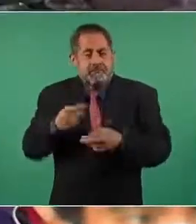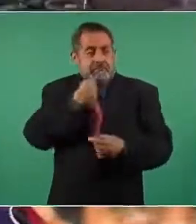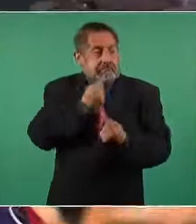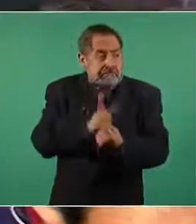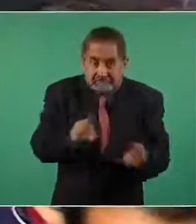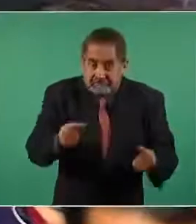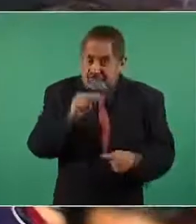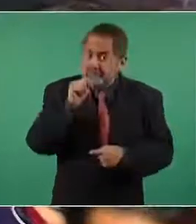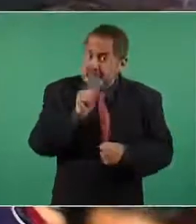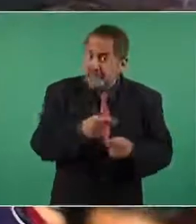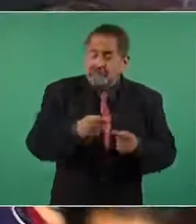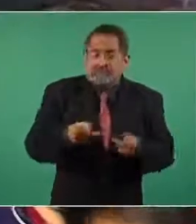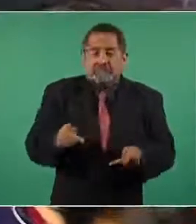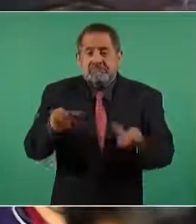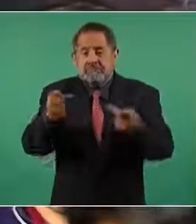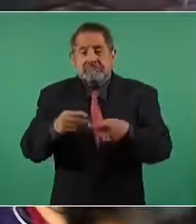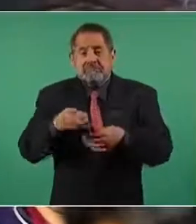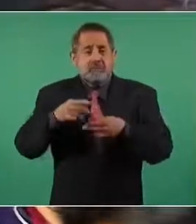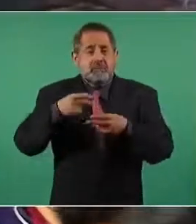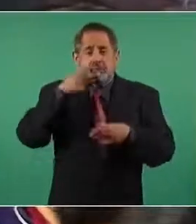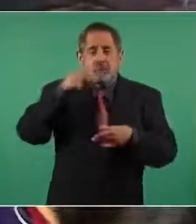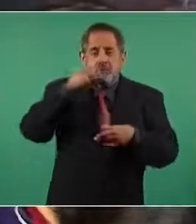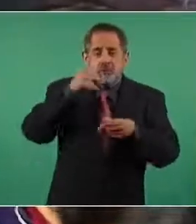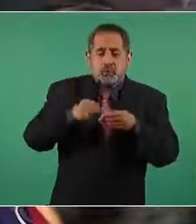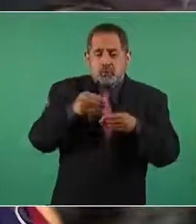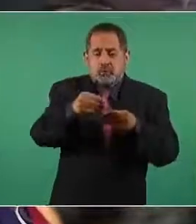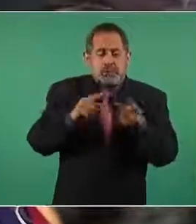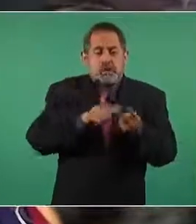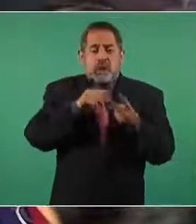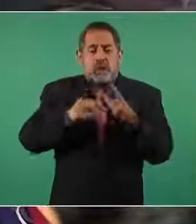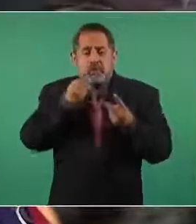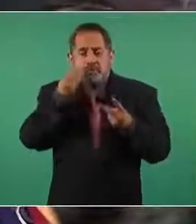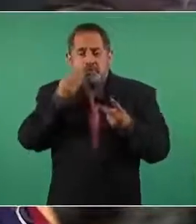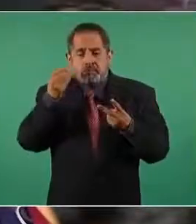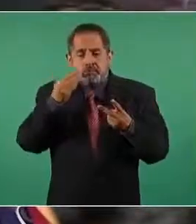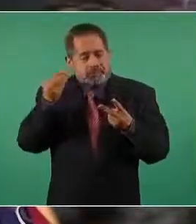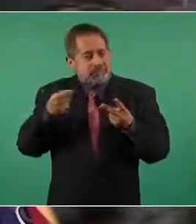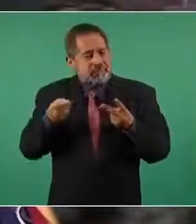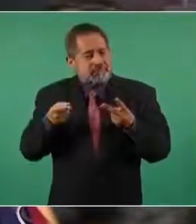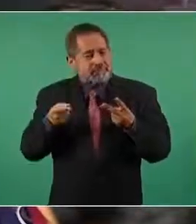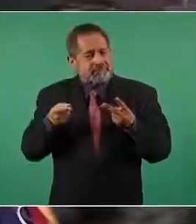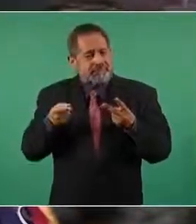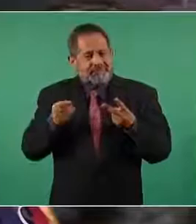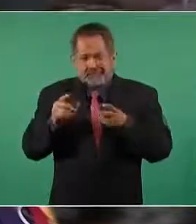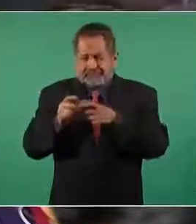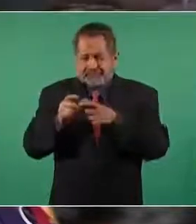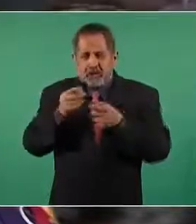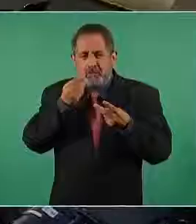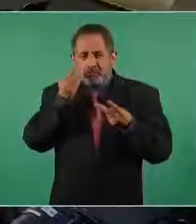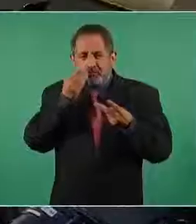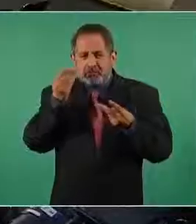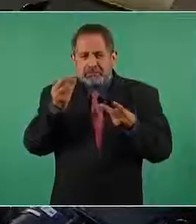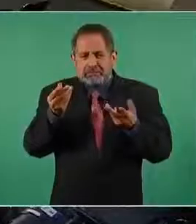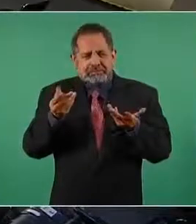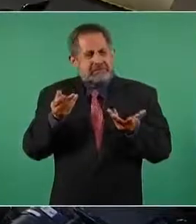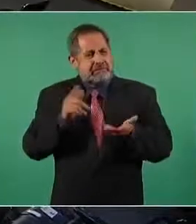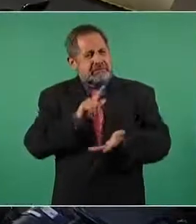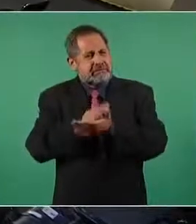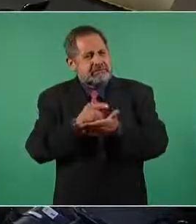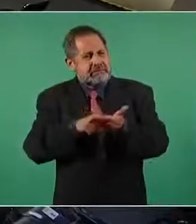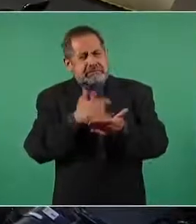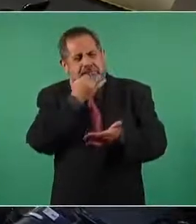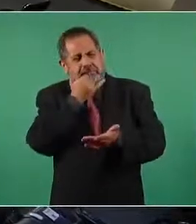con los cigarros, los galletas, chicles, también este tipo de aparatos. Sí. Entonces,